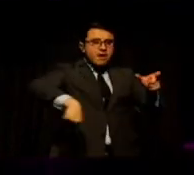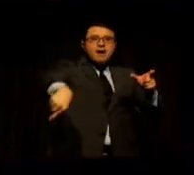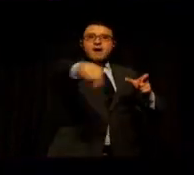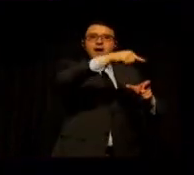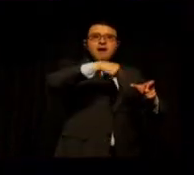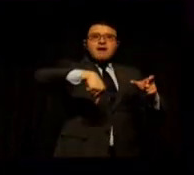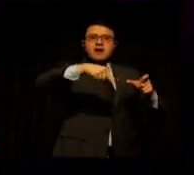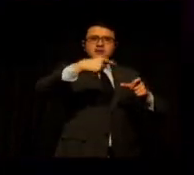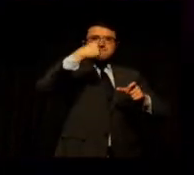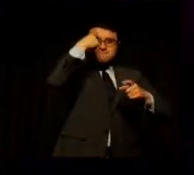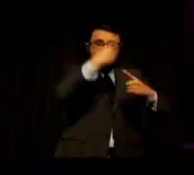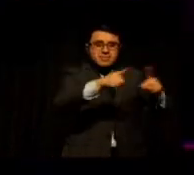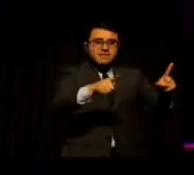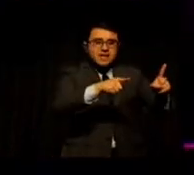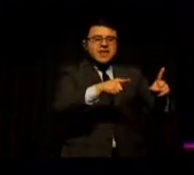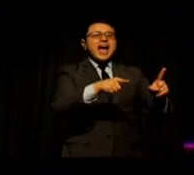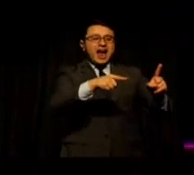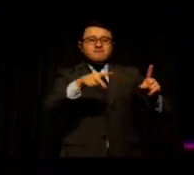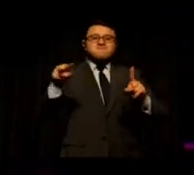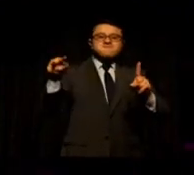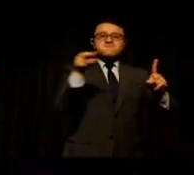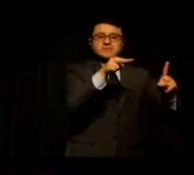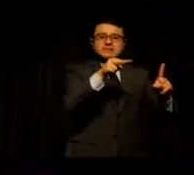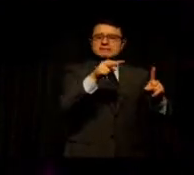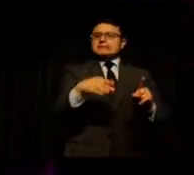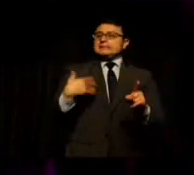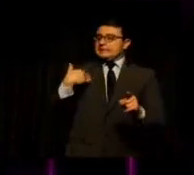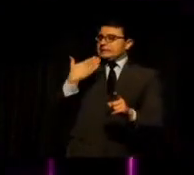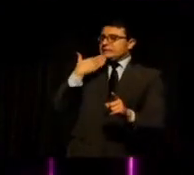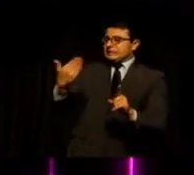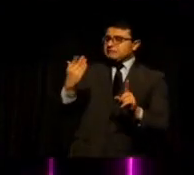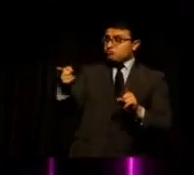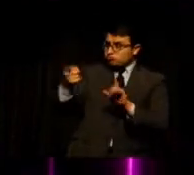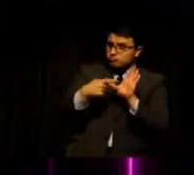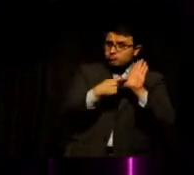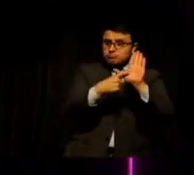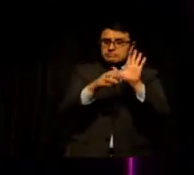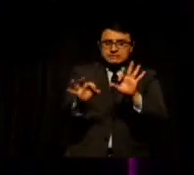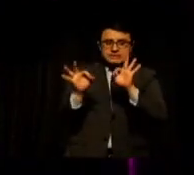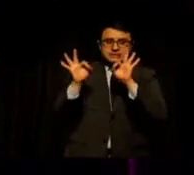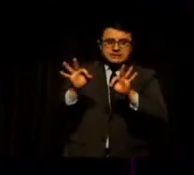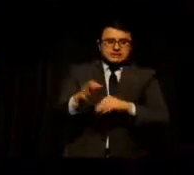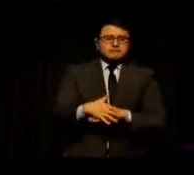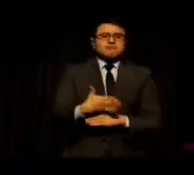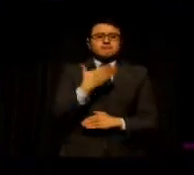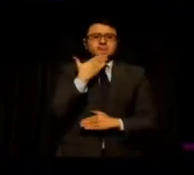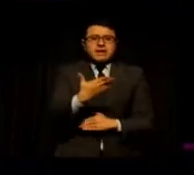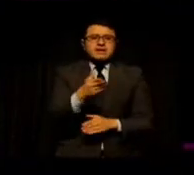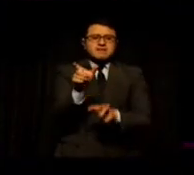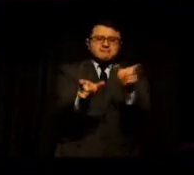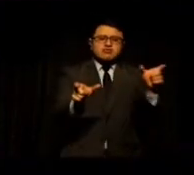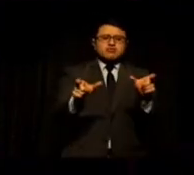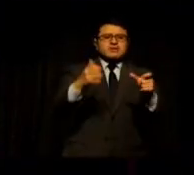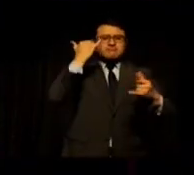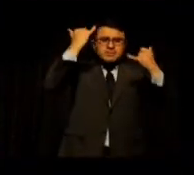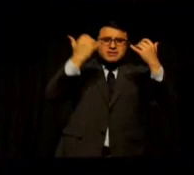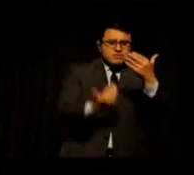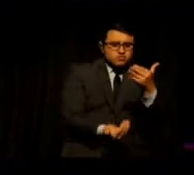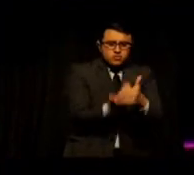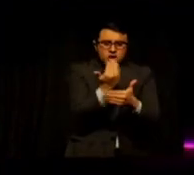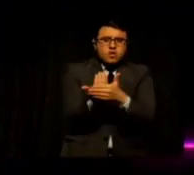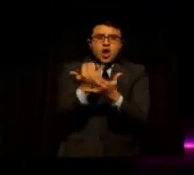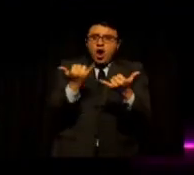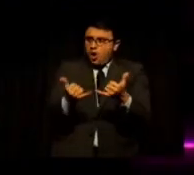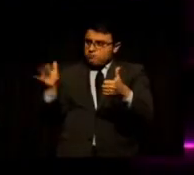gracias david porque eres uno de esos rostros gracias a los emprendedores que nos acompañan hoy a todos los gestores que nos